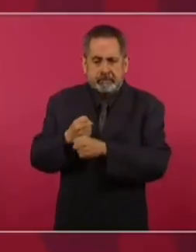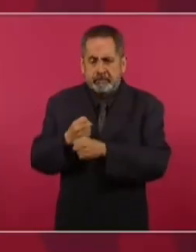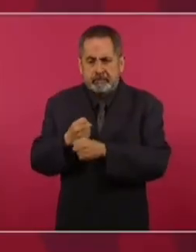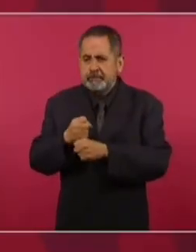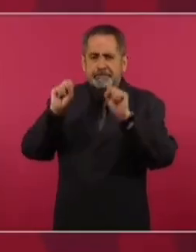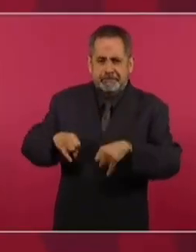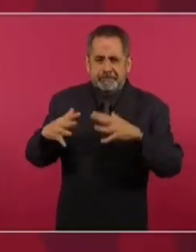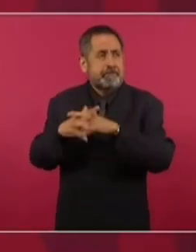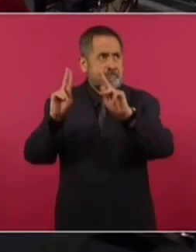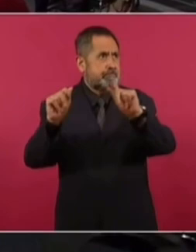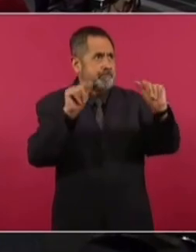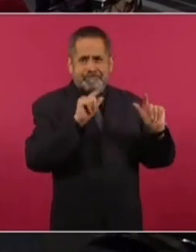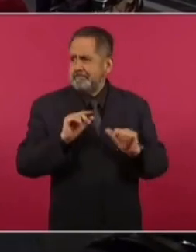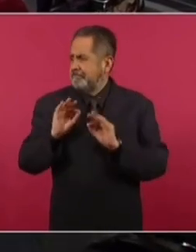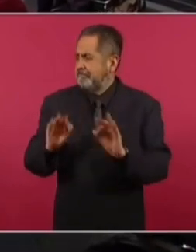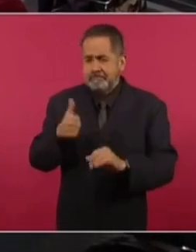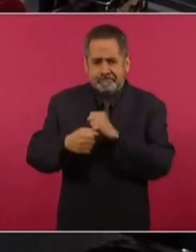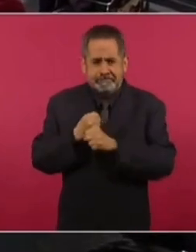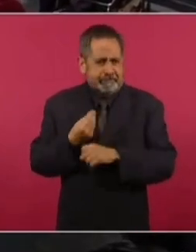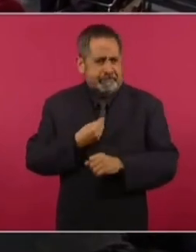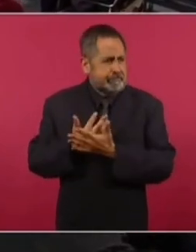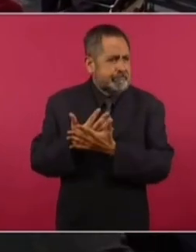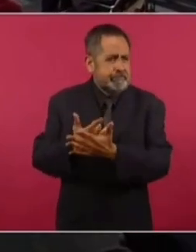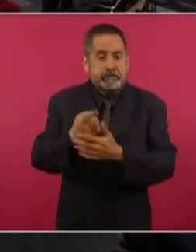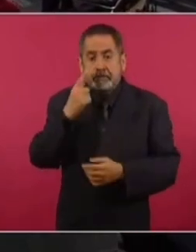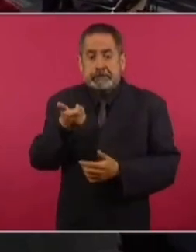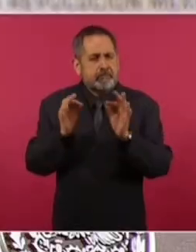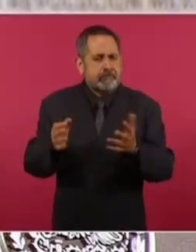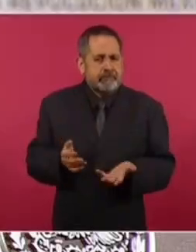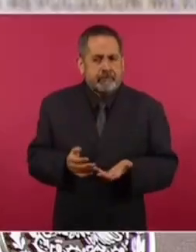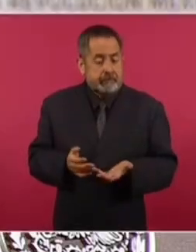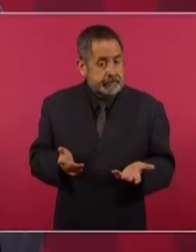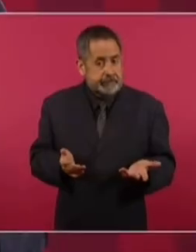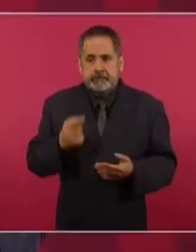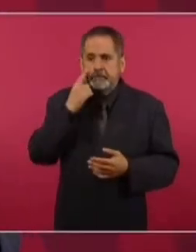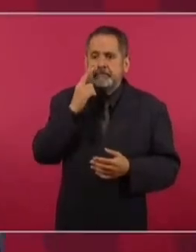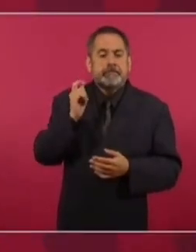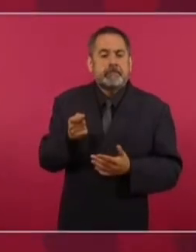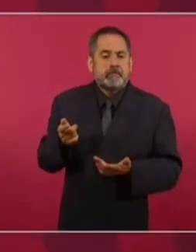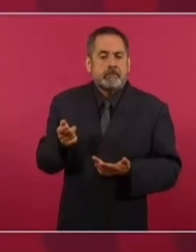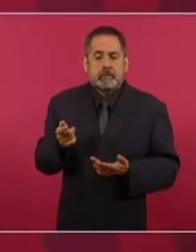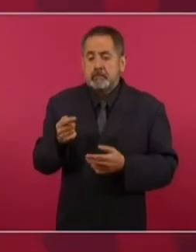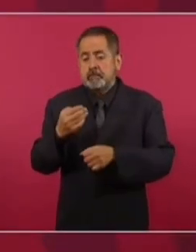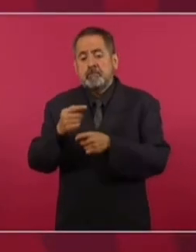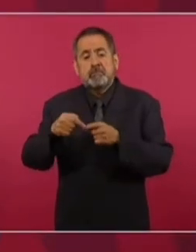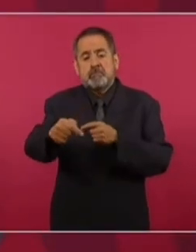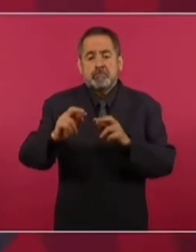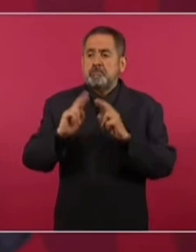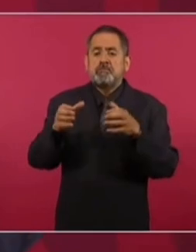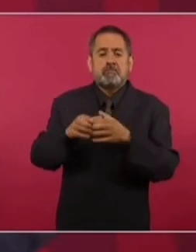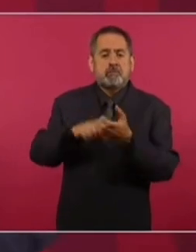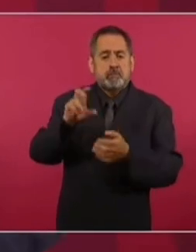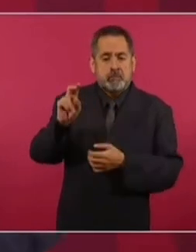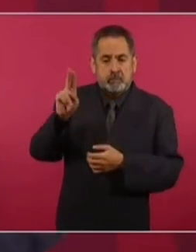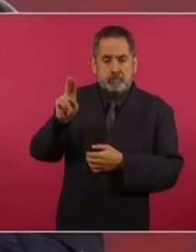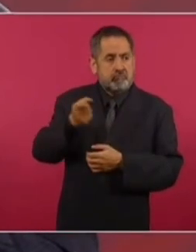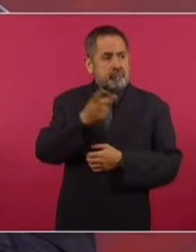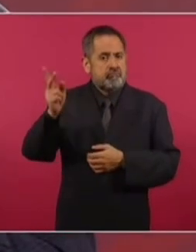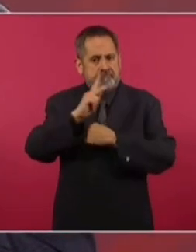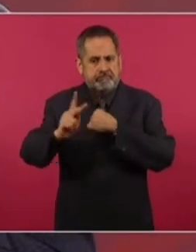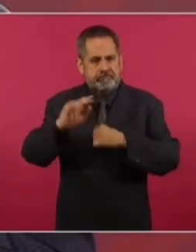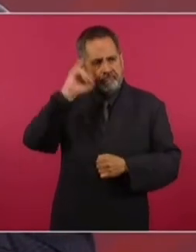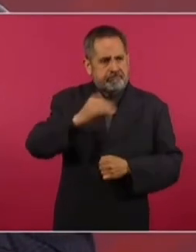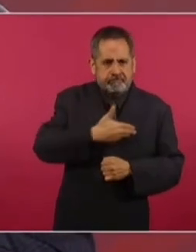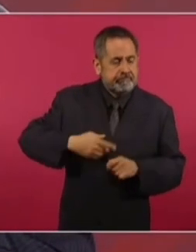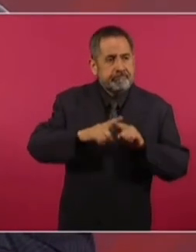sin confrontación en el mundo para que las economías se recuperen. Ahora que van a haber reuniones en la ONU, que van a ir jefes de Estado,